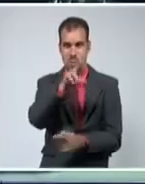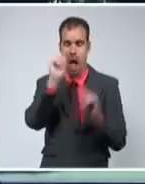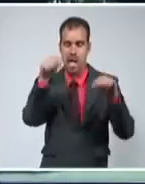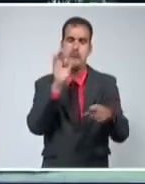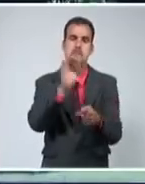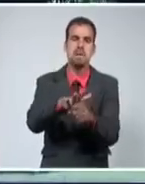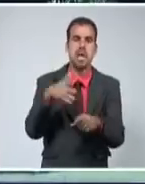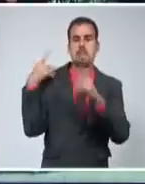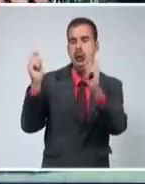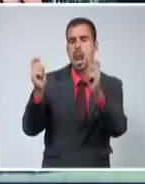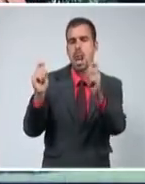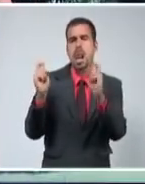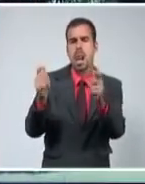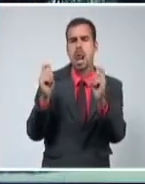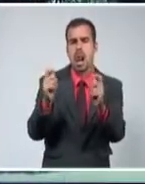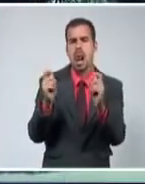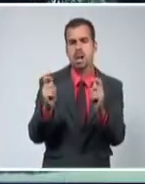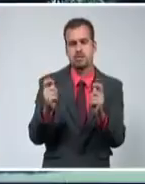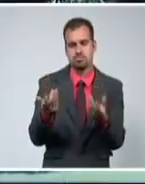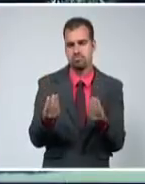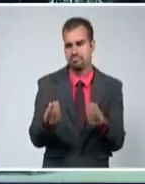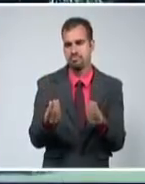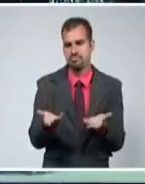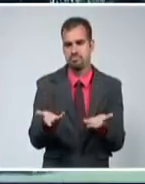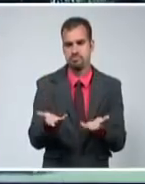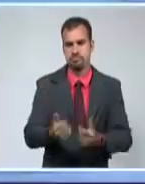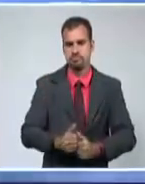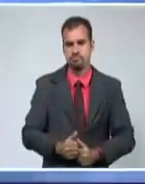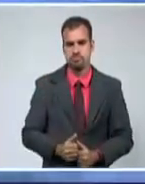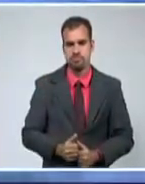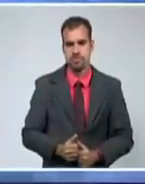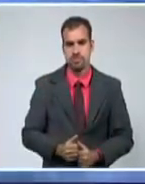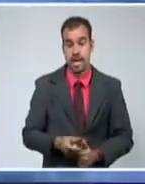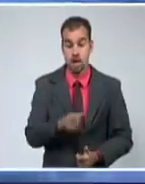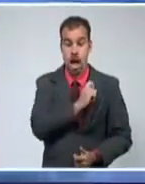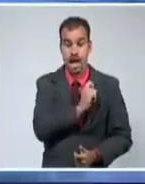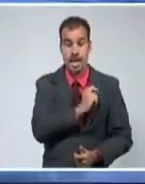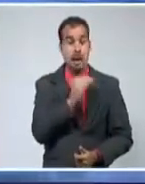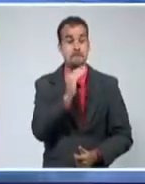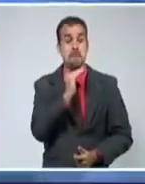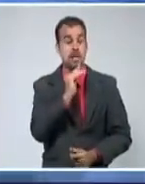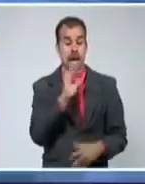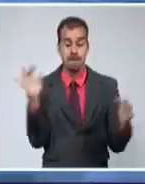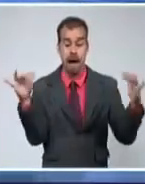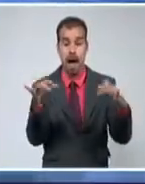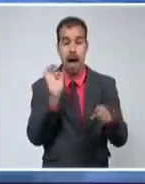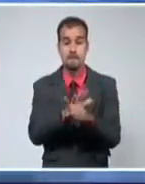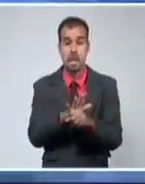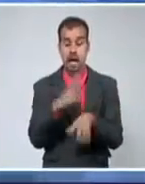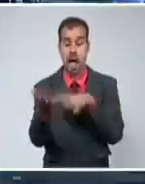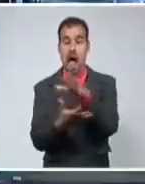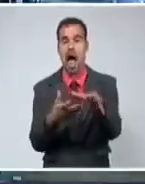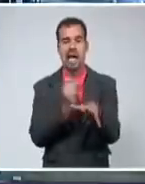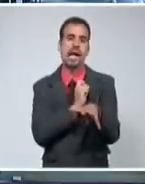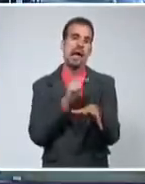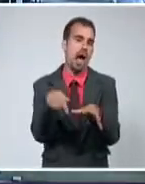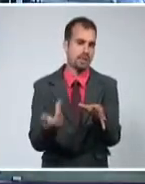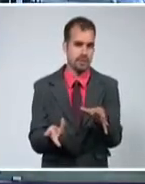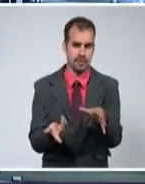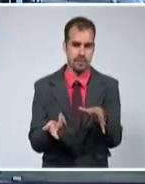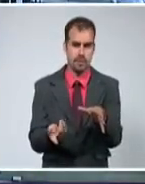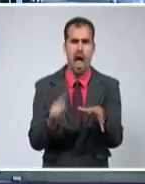comenzar a llamar la atención y por supuesto provocar entonces la respuesta de las autoridades allí en fuerzas del orden que tienen que custodiar el